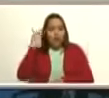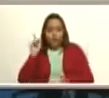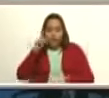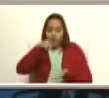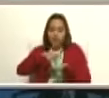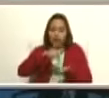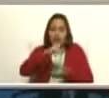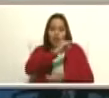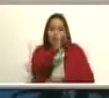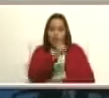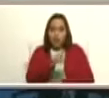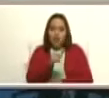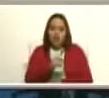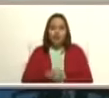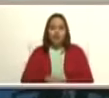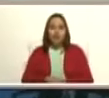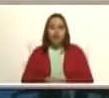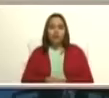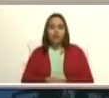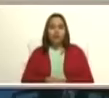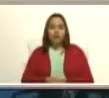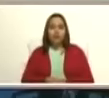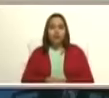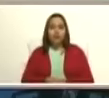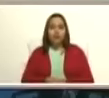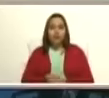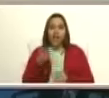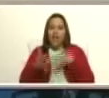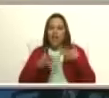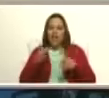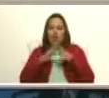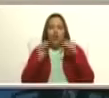Nato con todas las fuerzas vivas del Zulia.